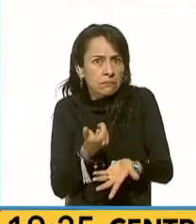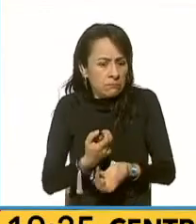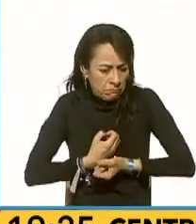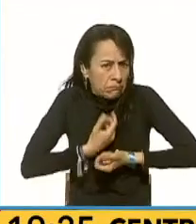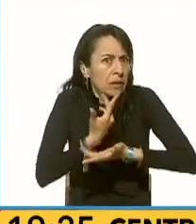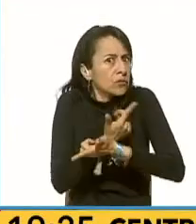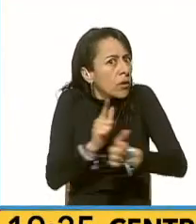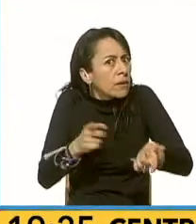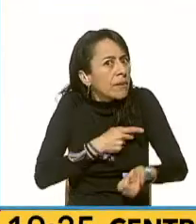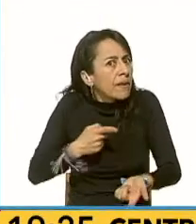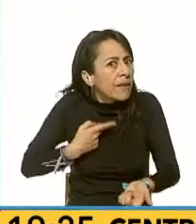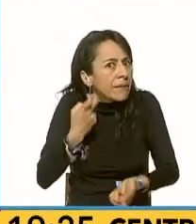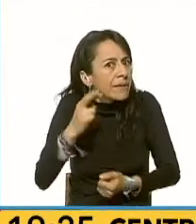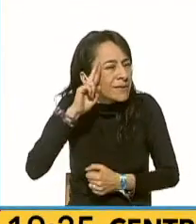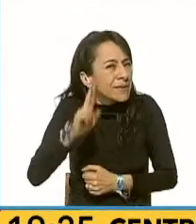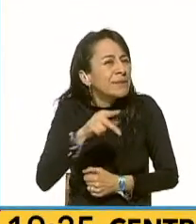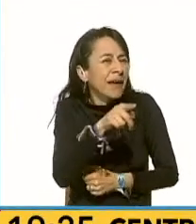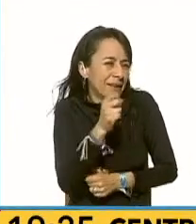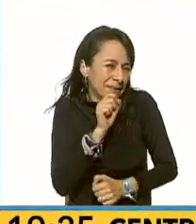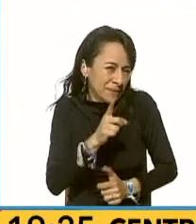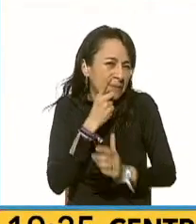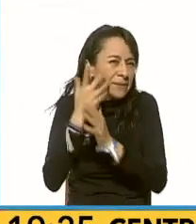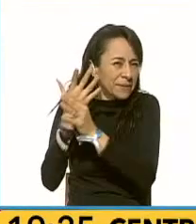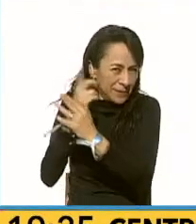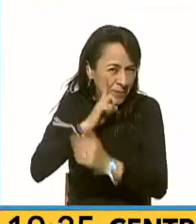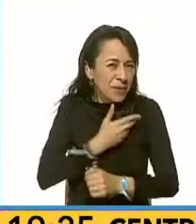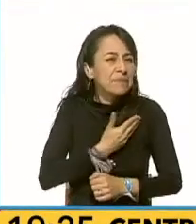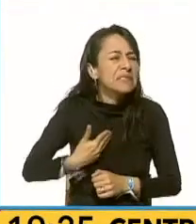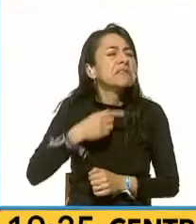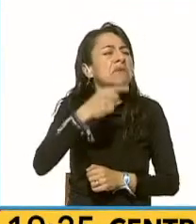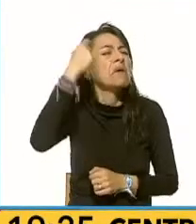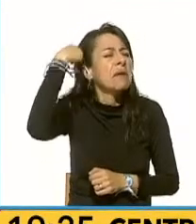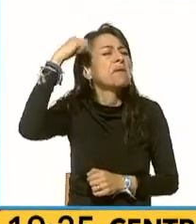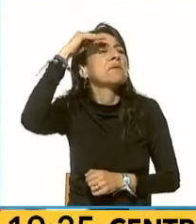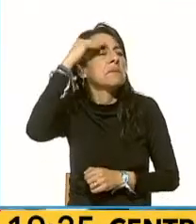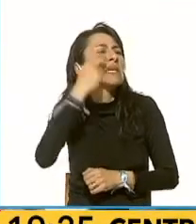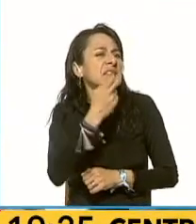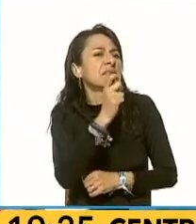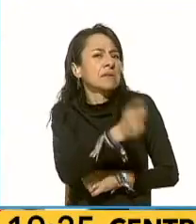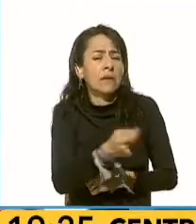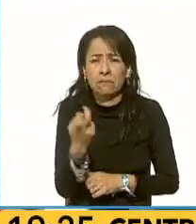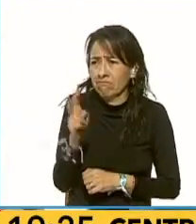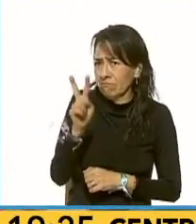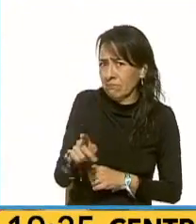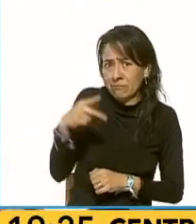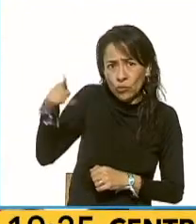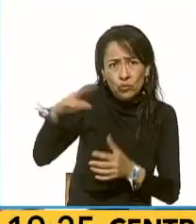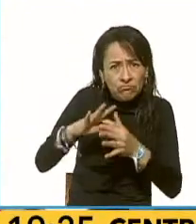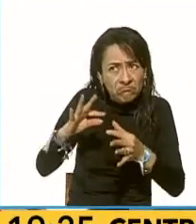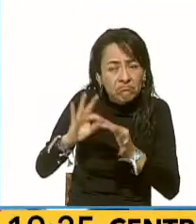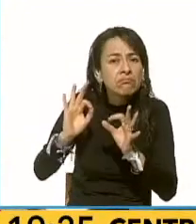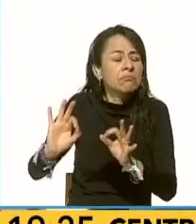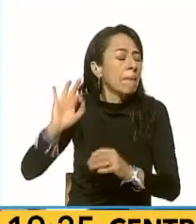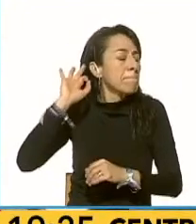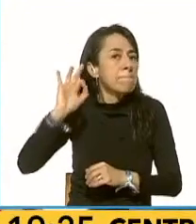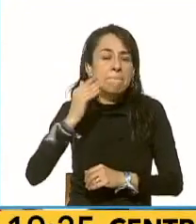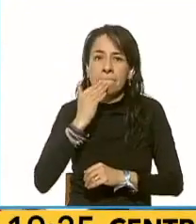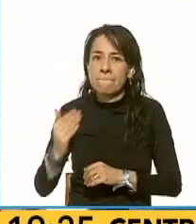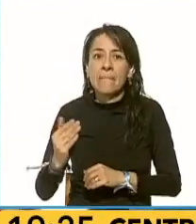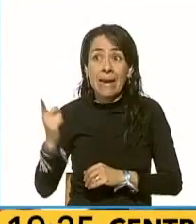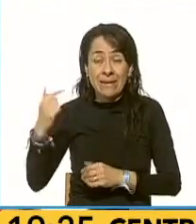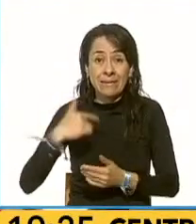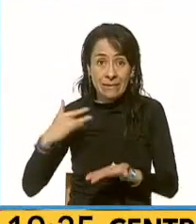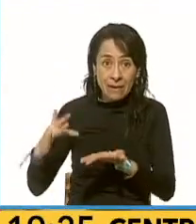presidenta, tocayo? Pues sí, a mí me parece que es muy adecuada, y el respaldo pues yo lo